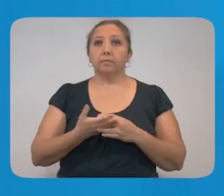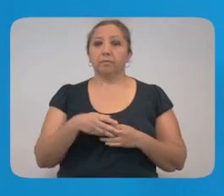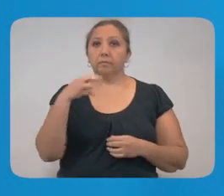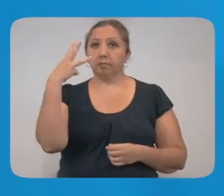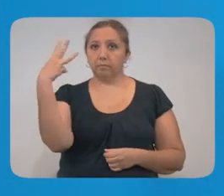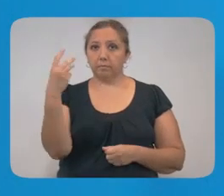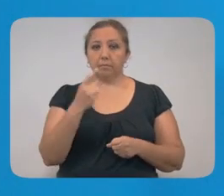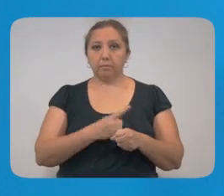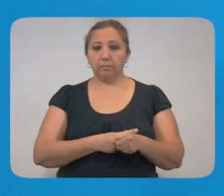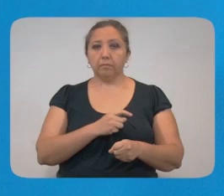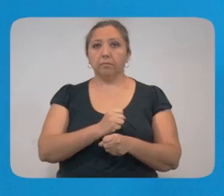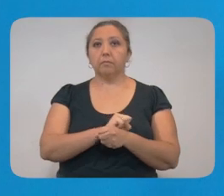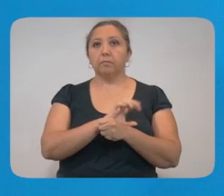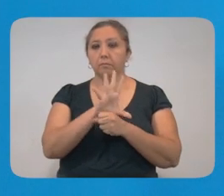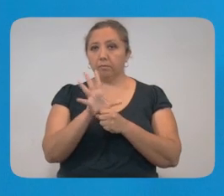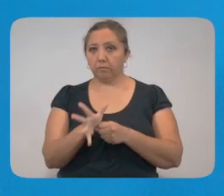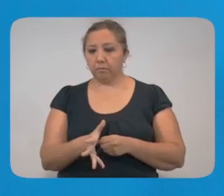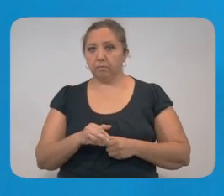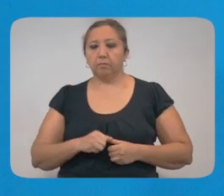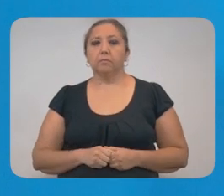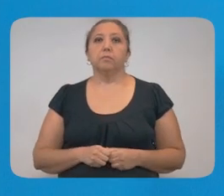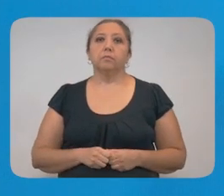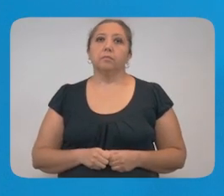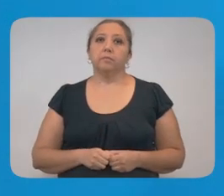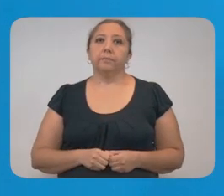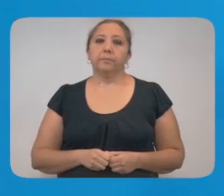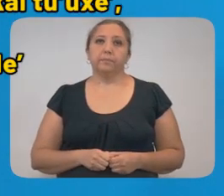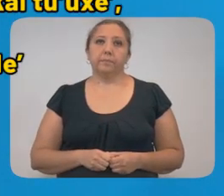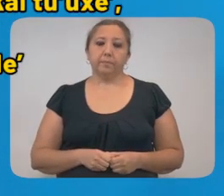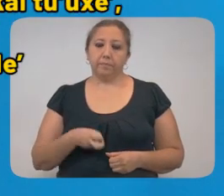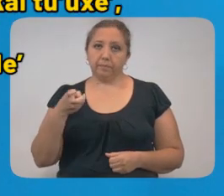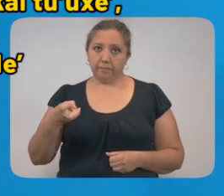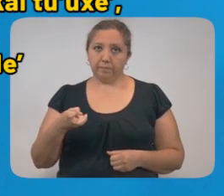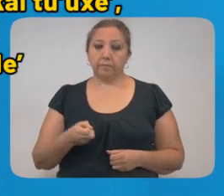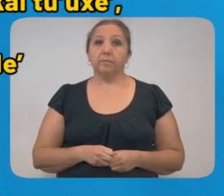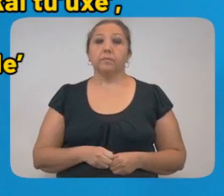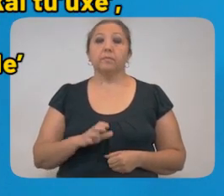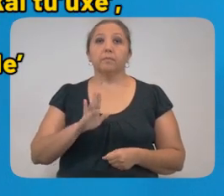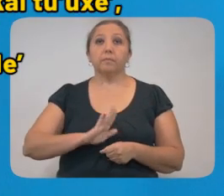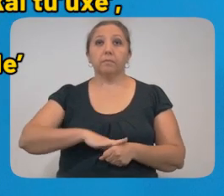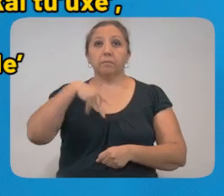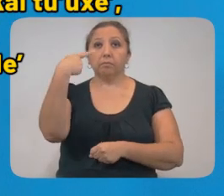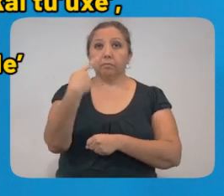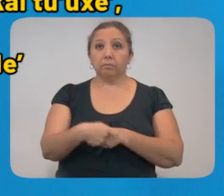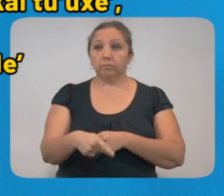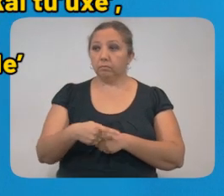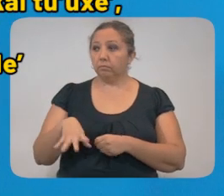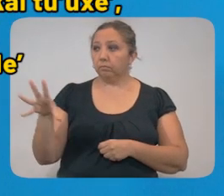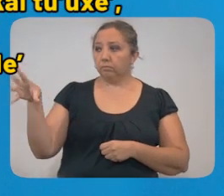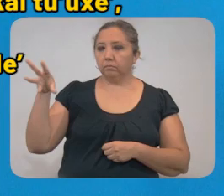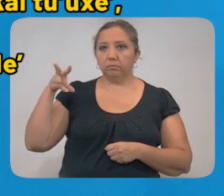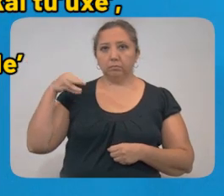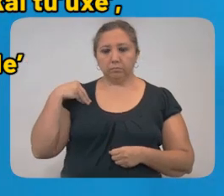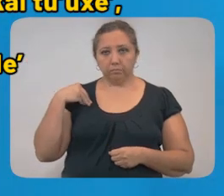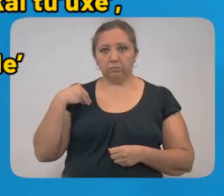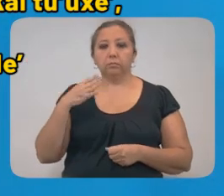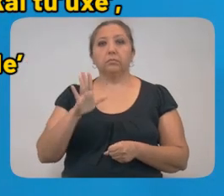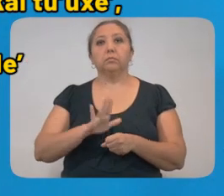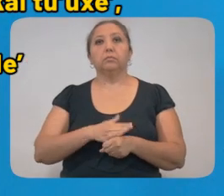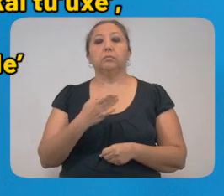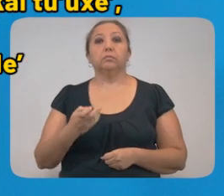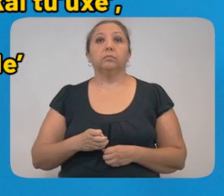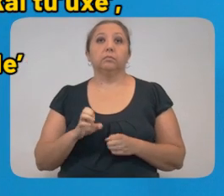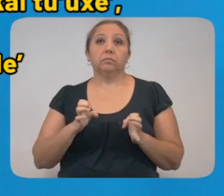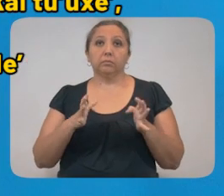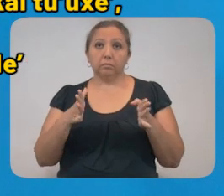la contingencia sanitaria ocasionada por el coronavirus COVID-19. Esta fase es en la que se corre mayor riesgo de contagio, por lo que se